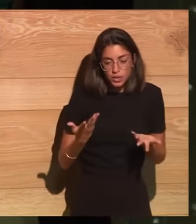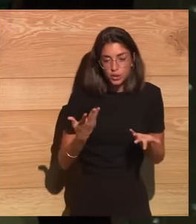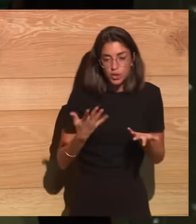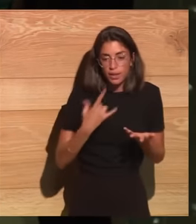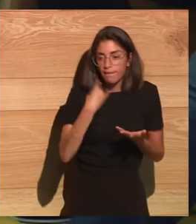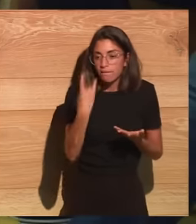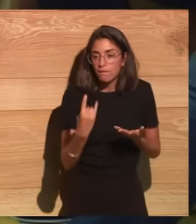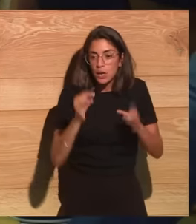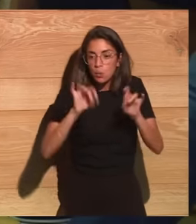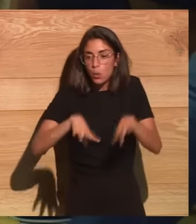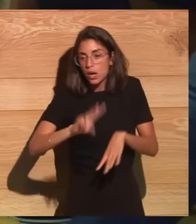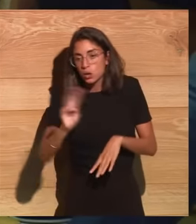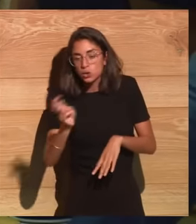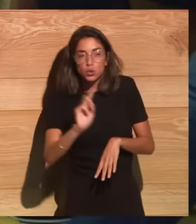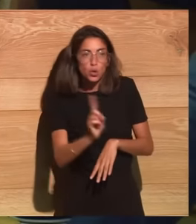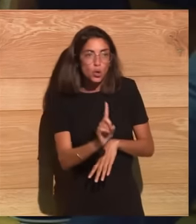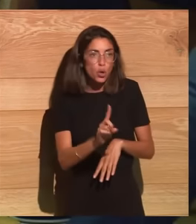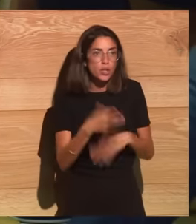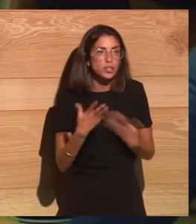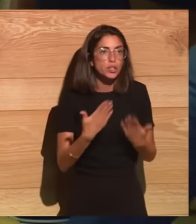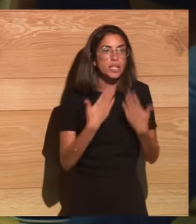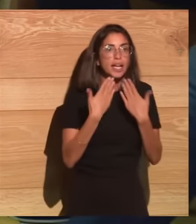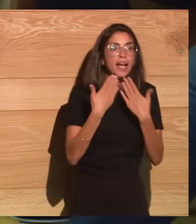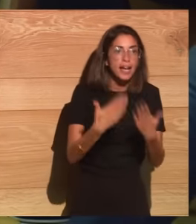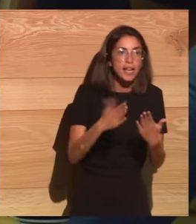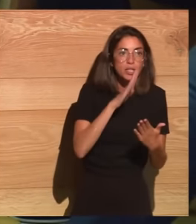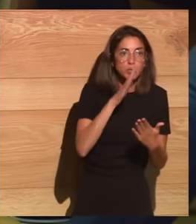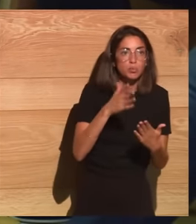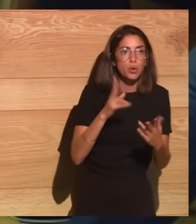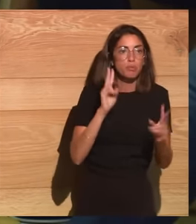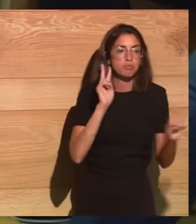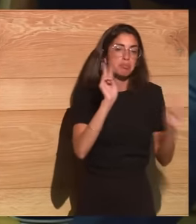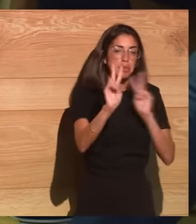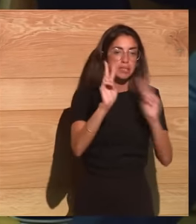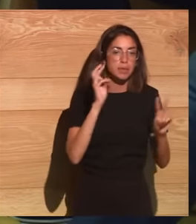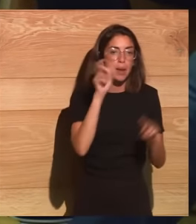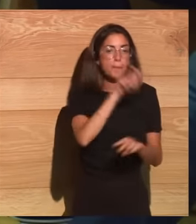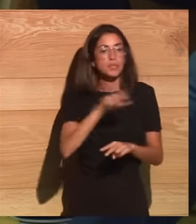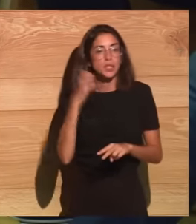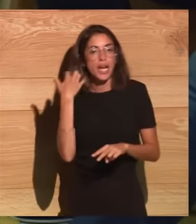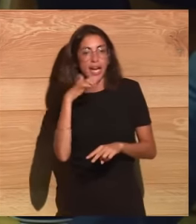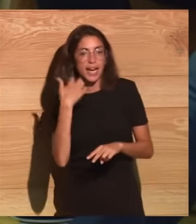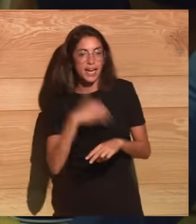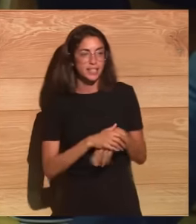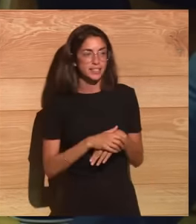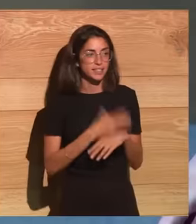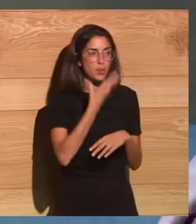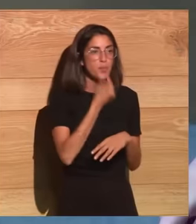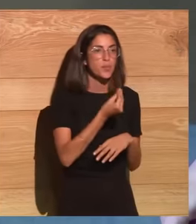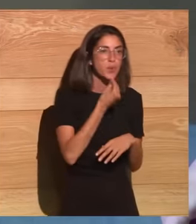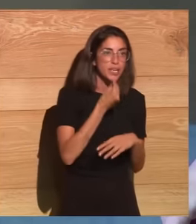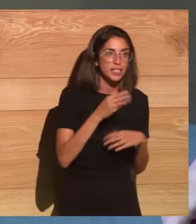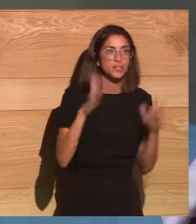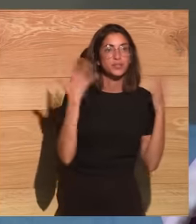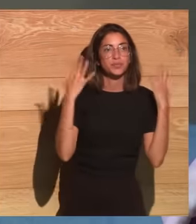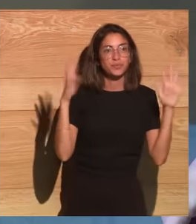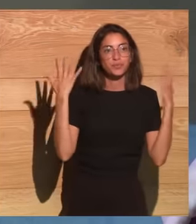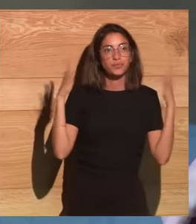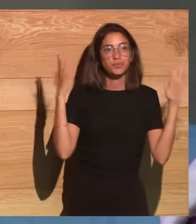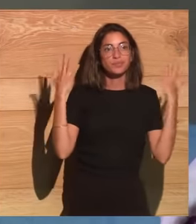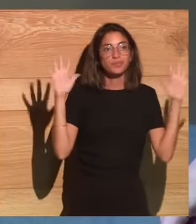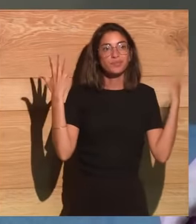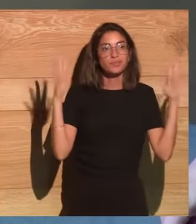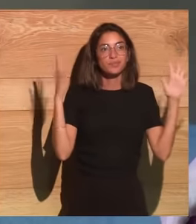demás. Entonces, gracias por visibilizar a los raritos. Ole, qué bonito. Guay, gracias.